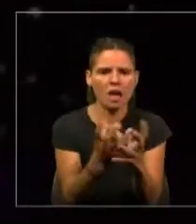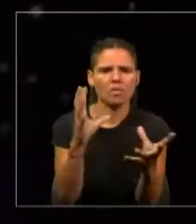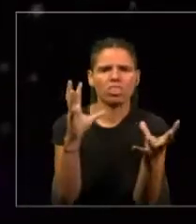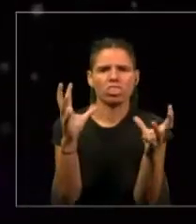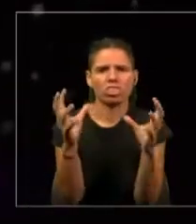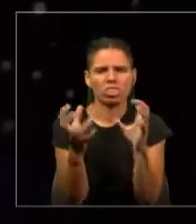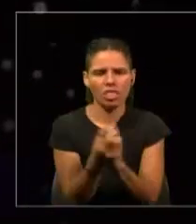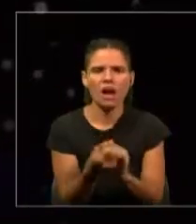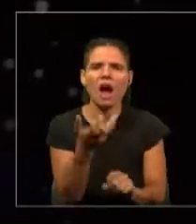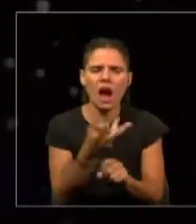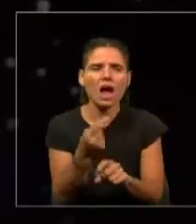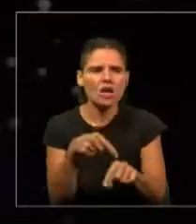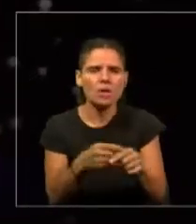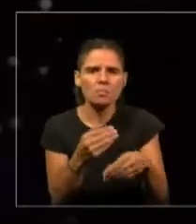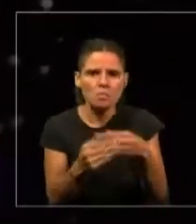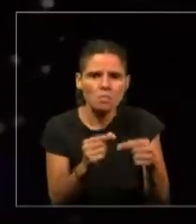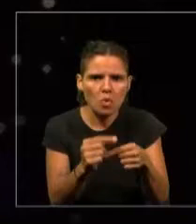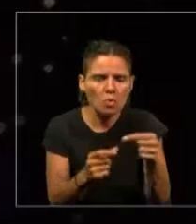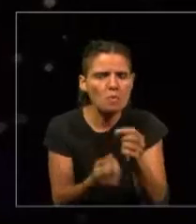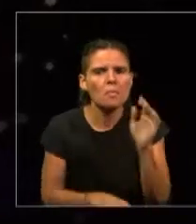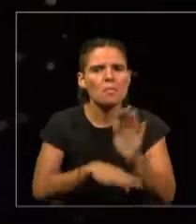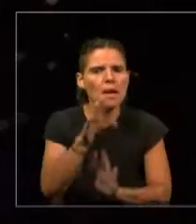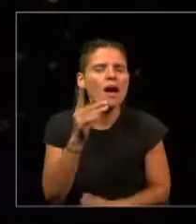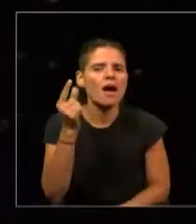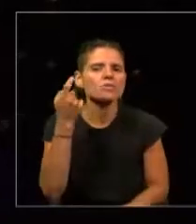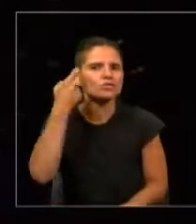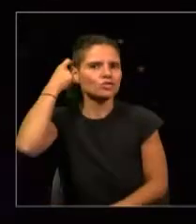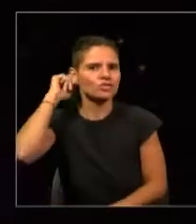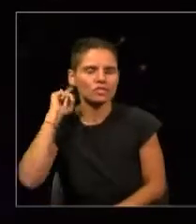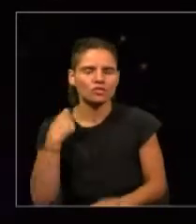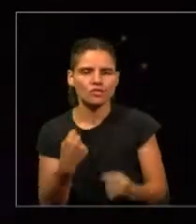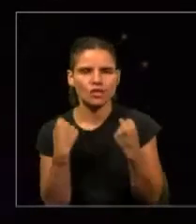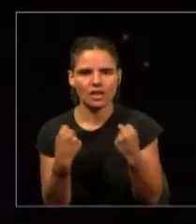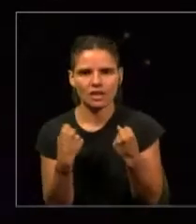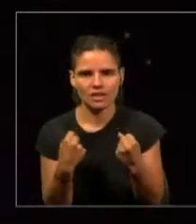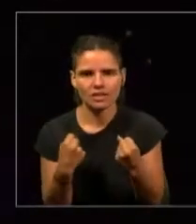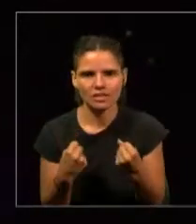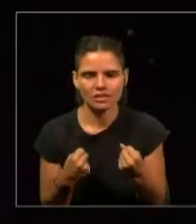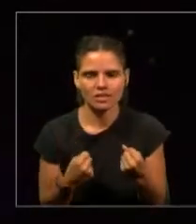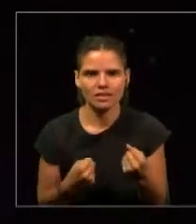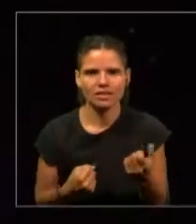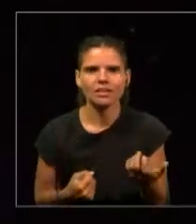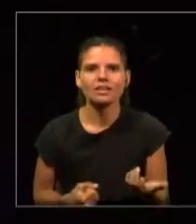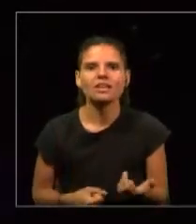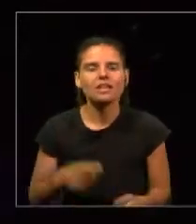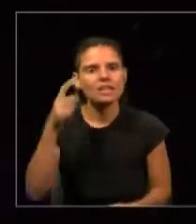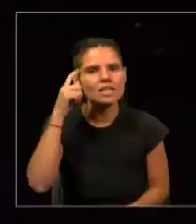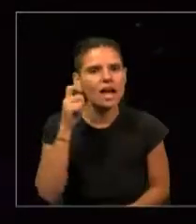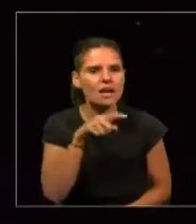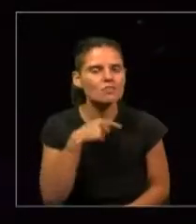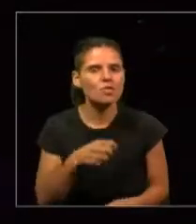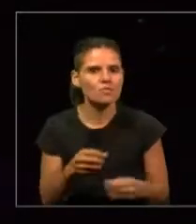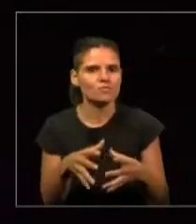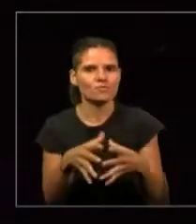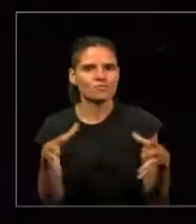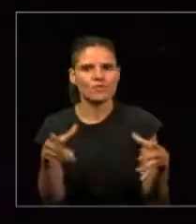conciencia fuerte, cada vez más fuerte a escala global, y que es muy masiva y que